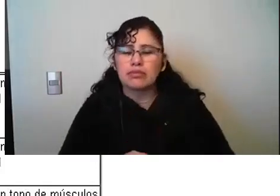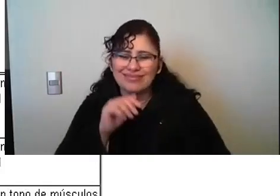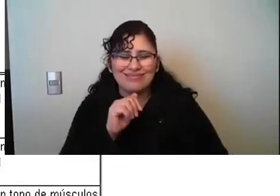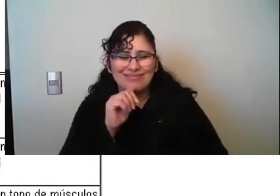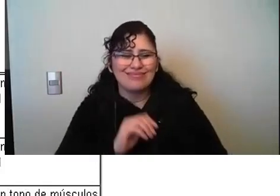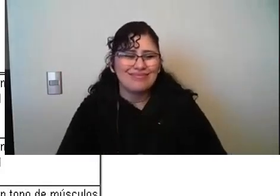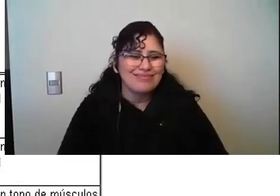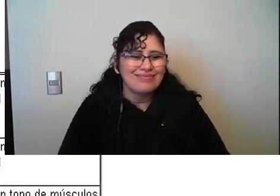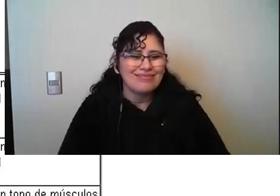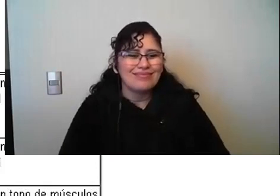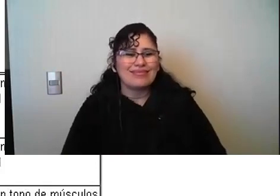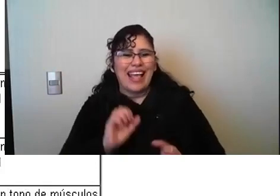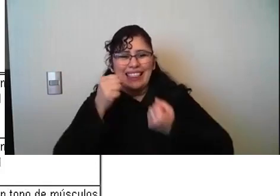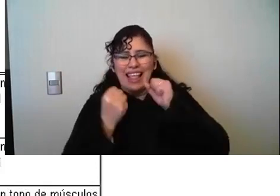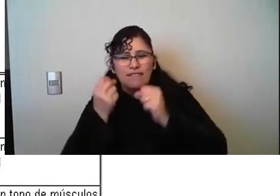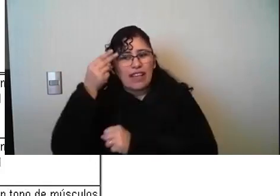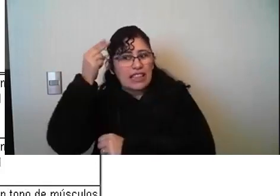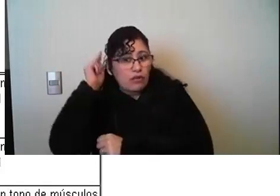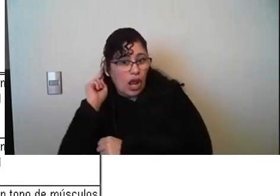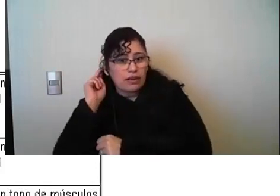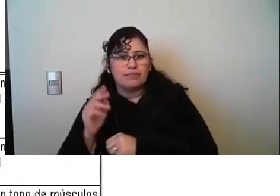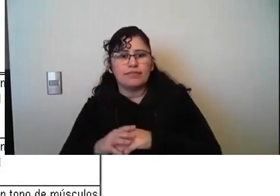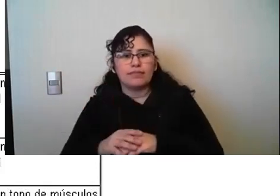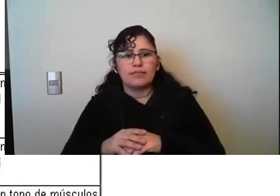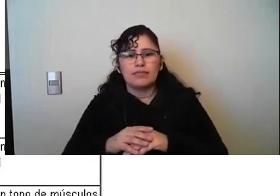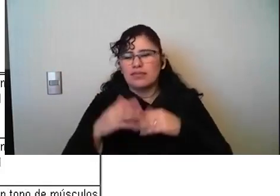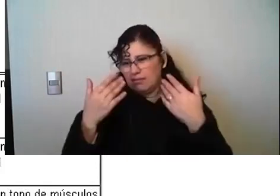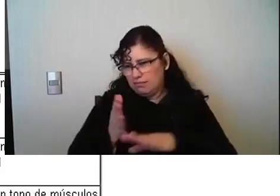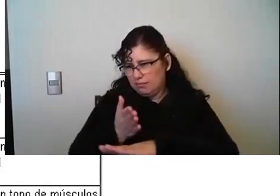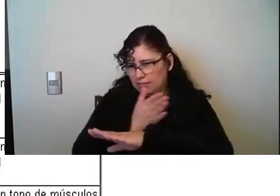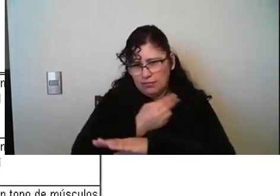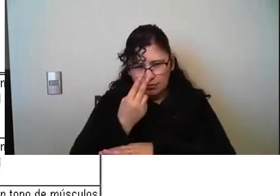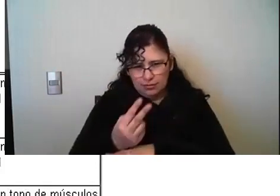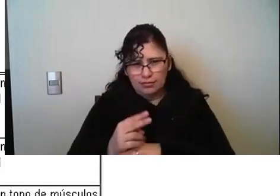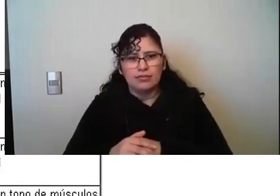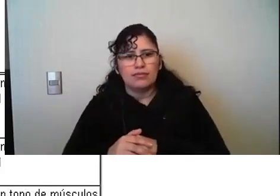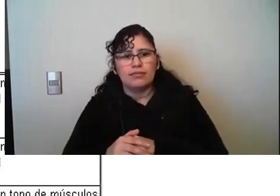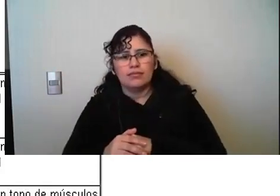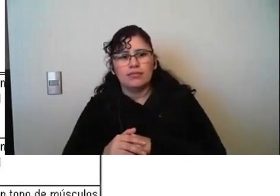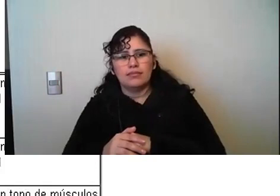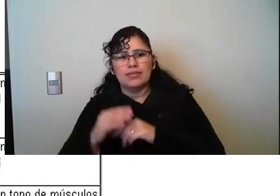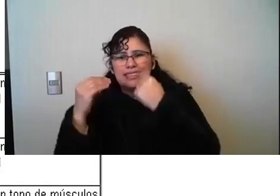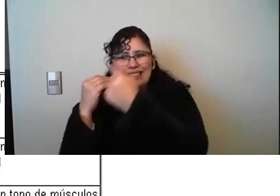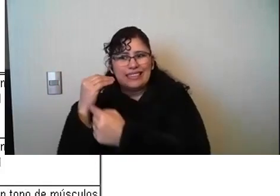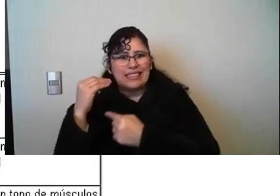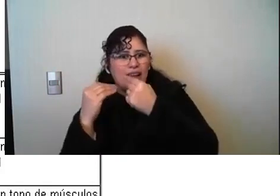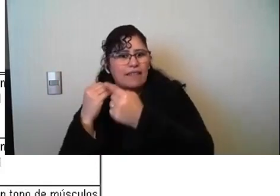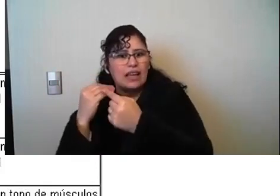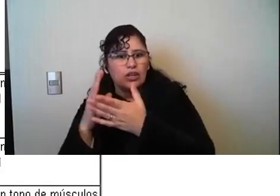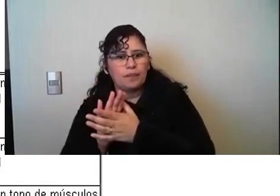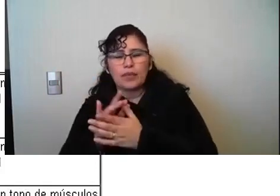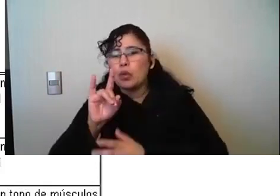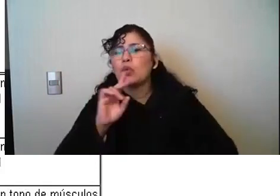la vía del nervio vestibular que vimos con el arqui cerebelo, vía vestibular, del